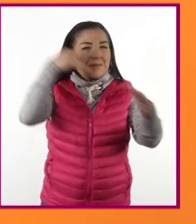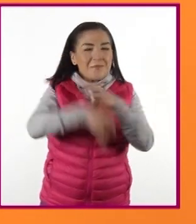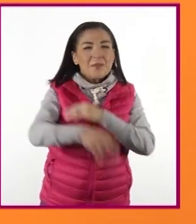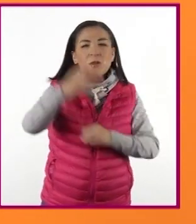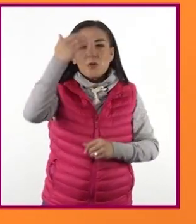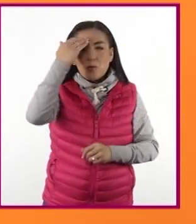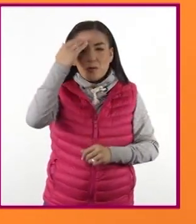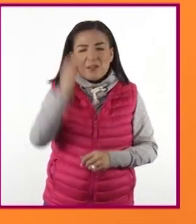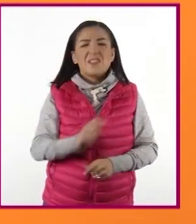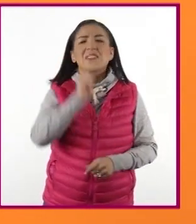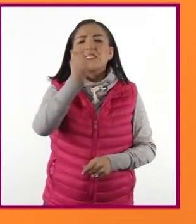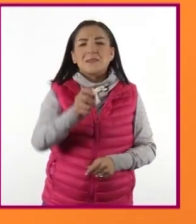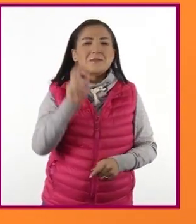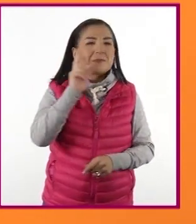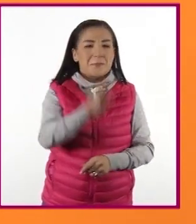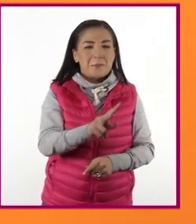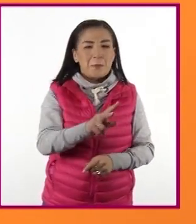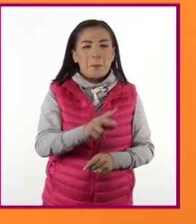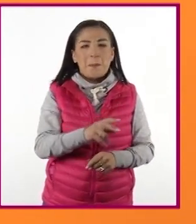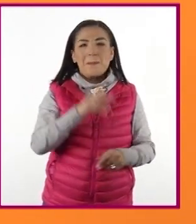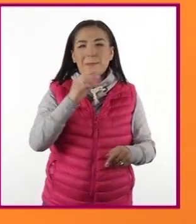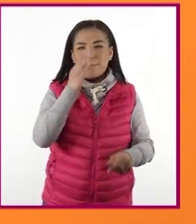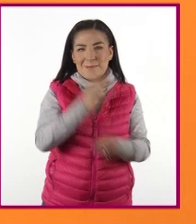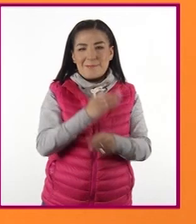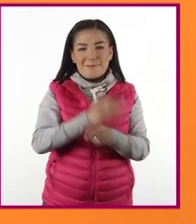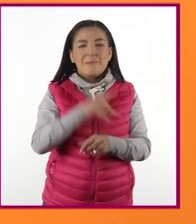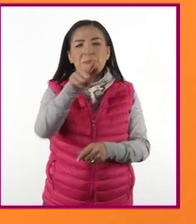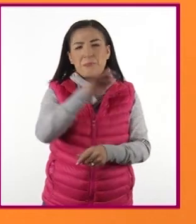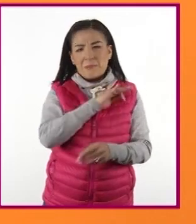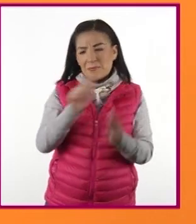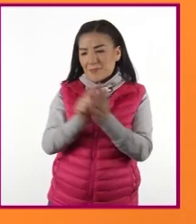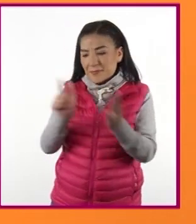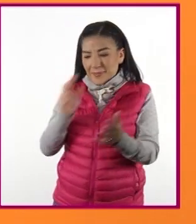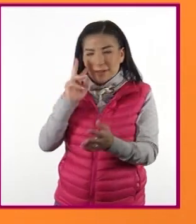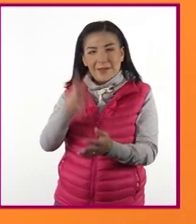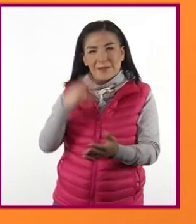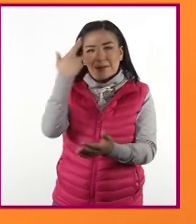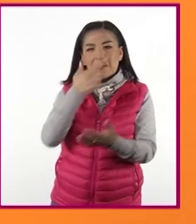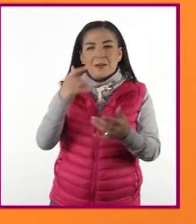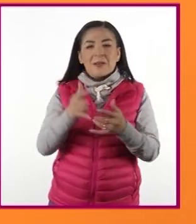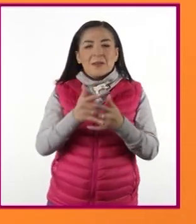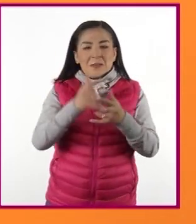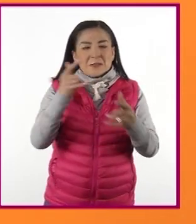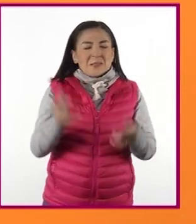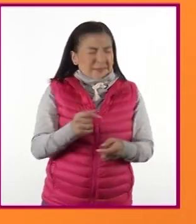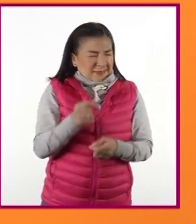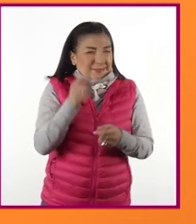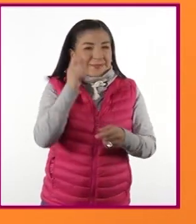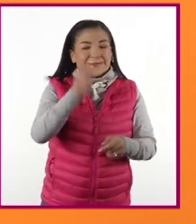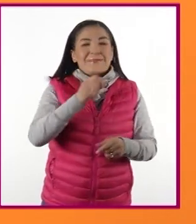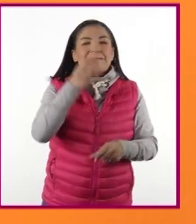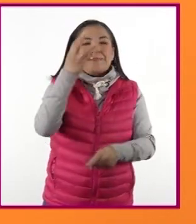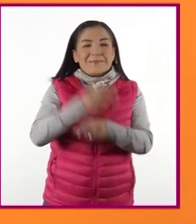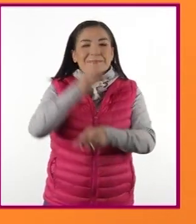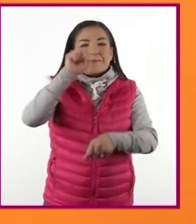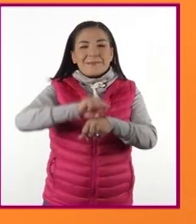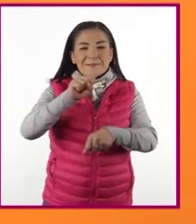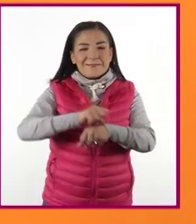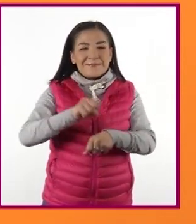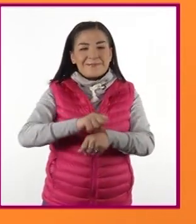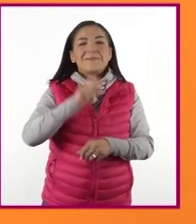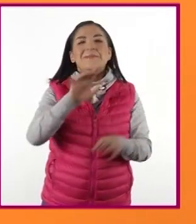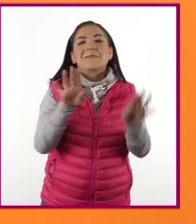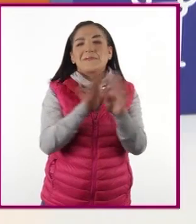conocimiento sobre lo que vimos en estos minutos, pueden consultar el libro de texto de tercer grado de secundaria y pedir apoyo a